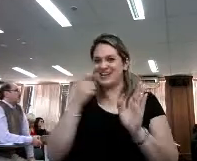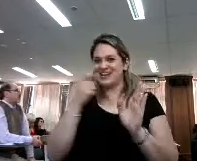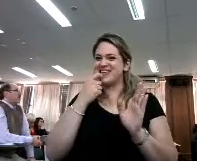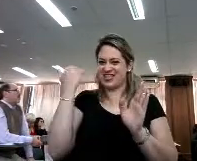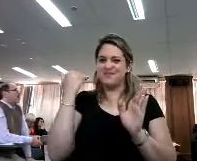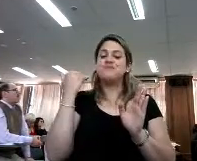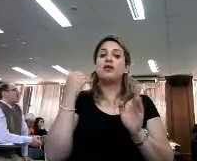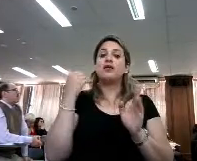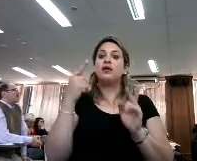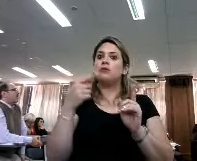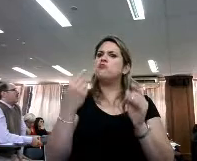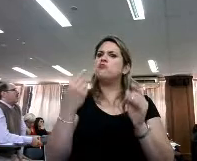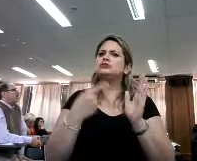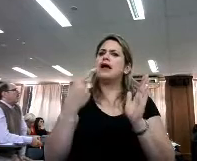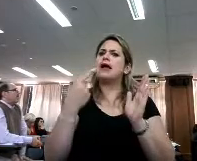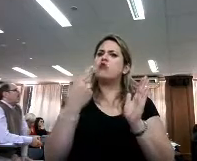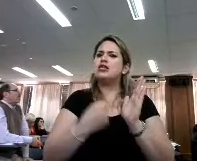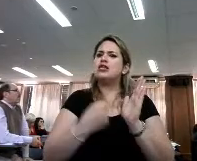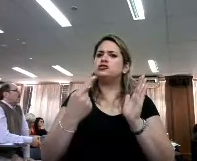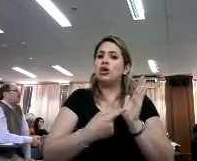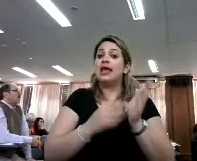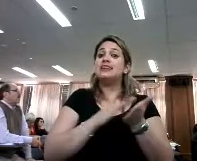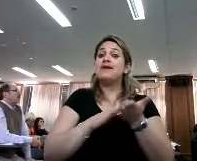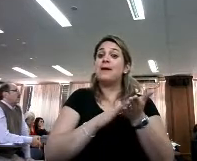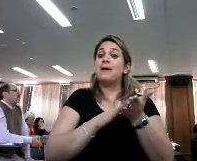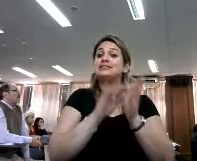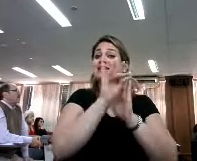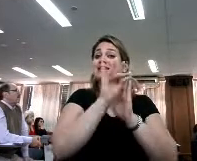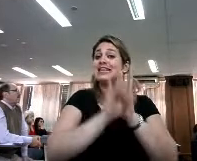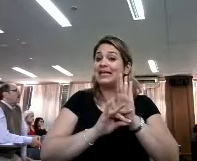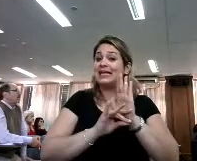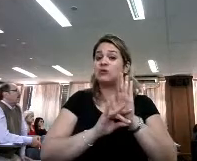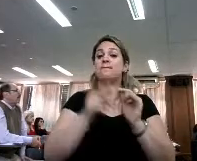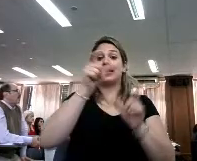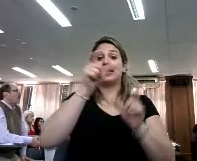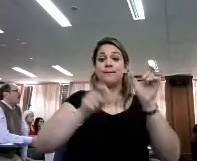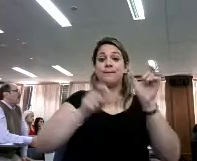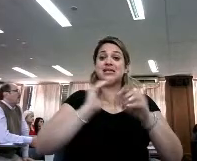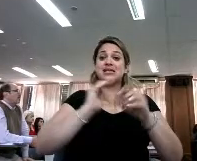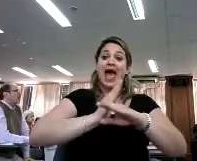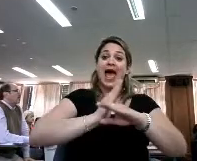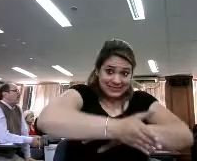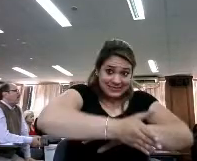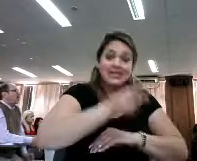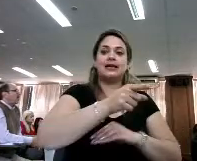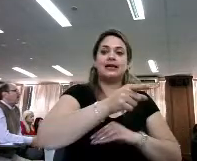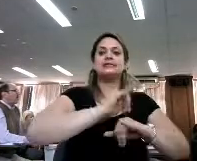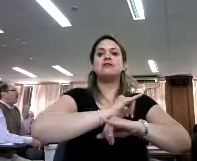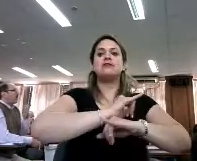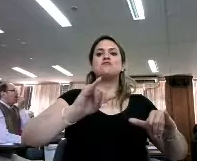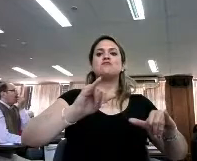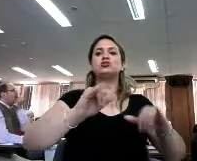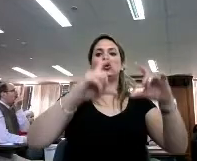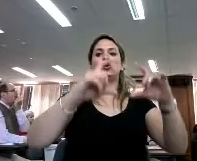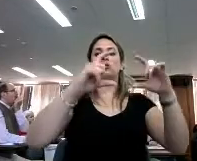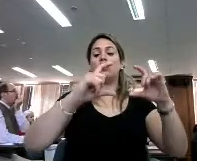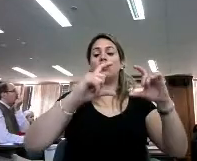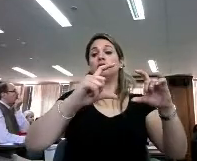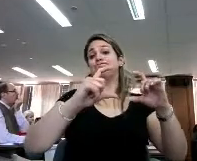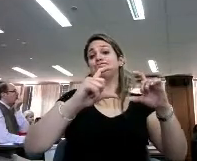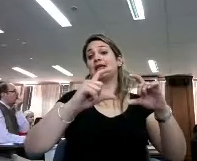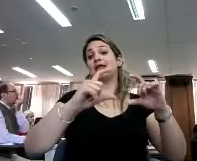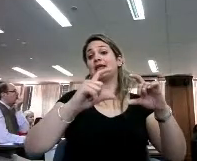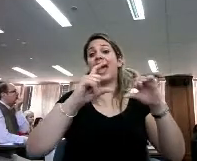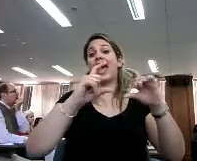Muchas de las condiciones que las bases de datos tienen para que las personas accedan a los textos y a las obras de